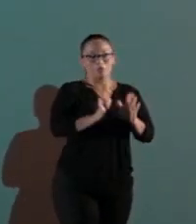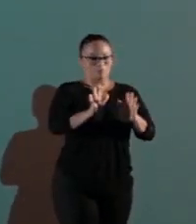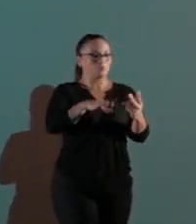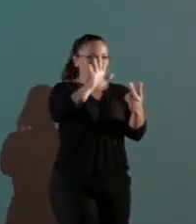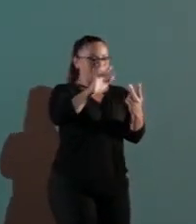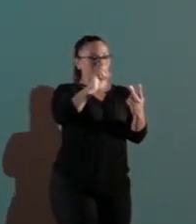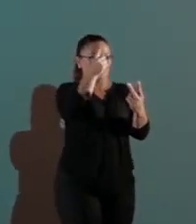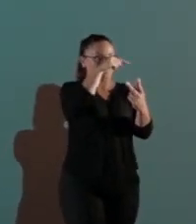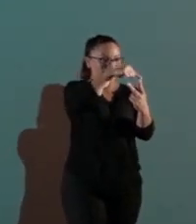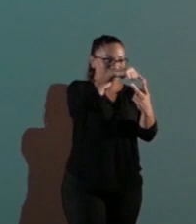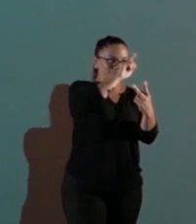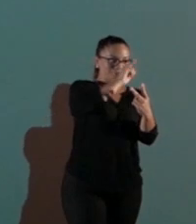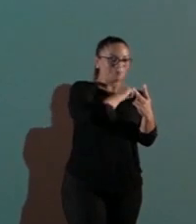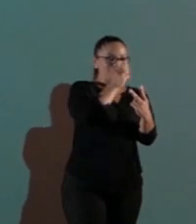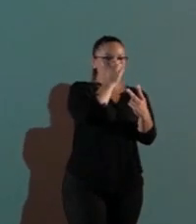familia